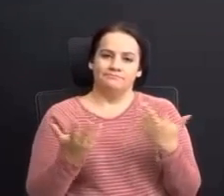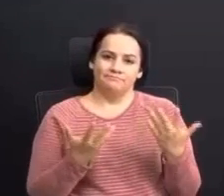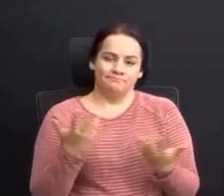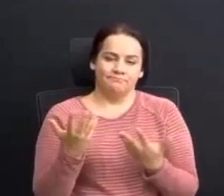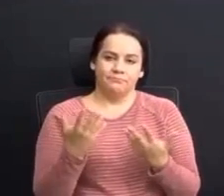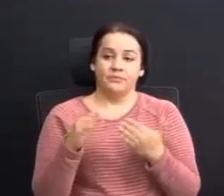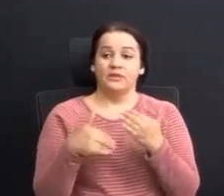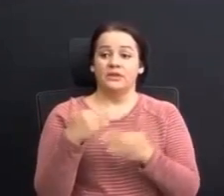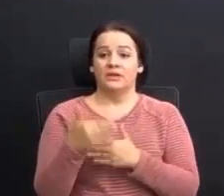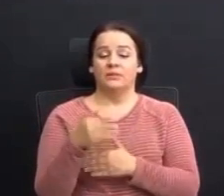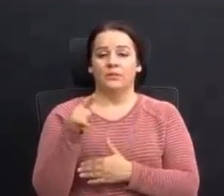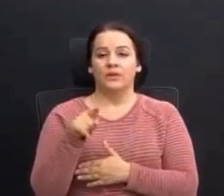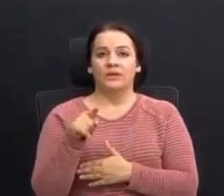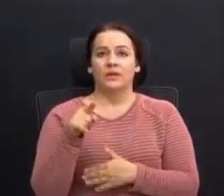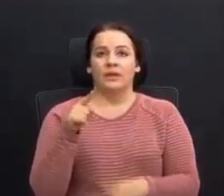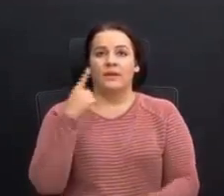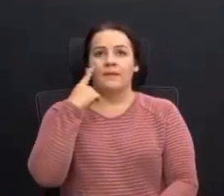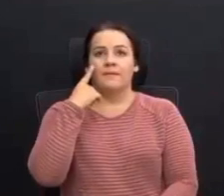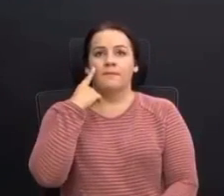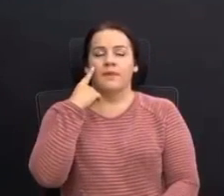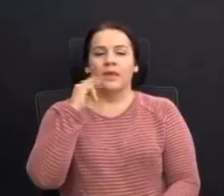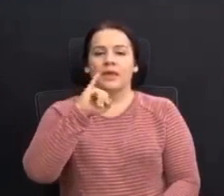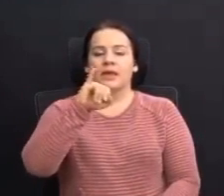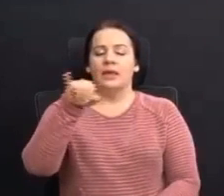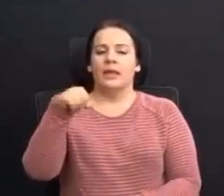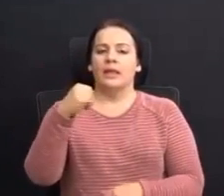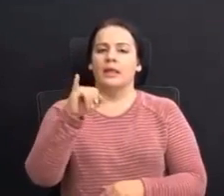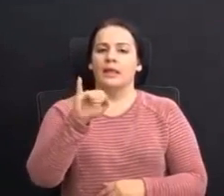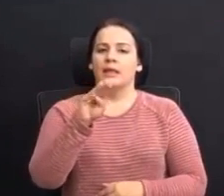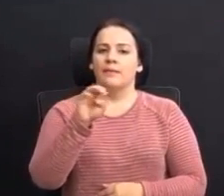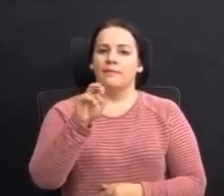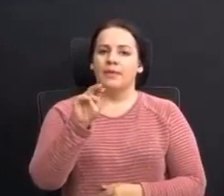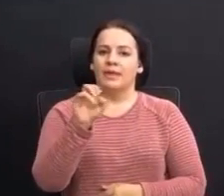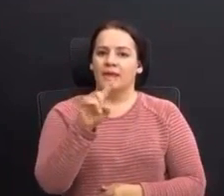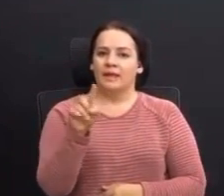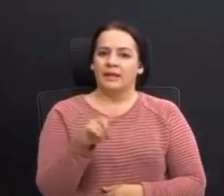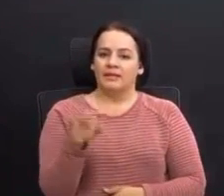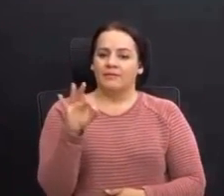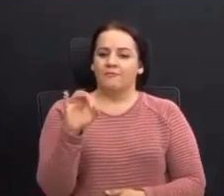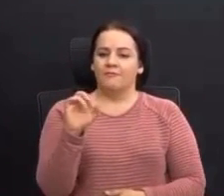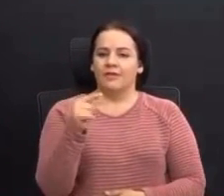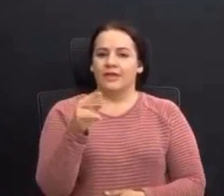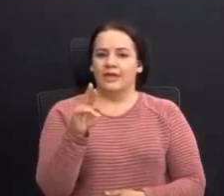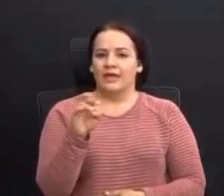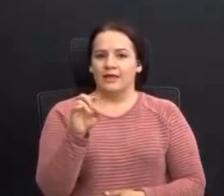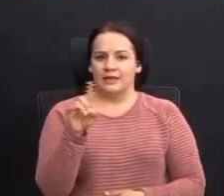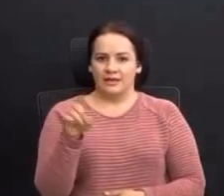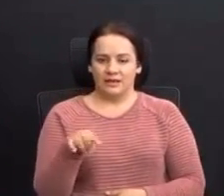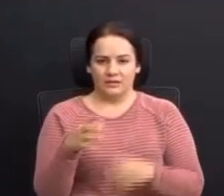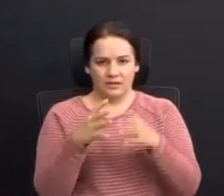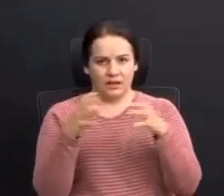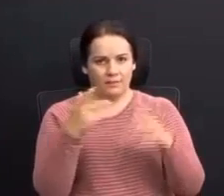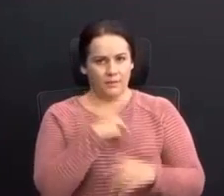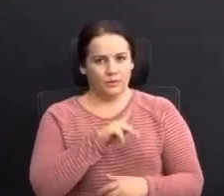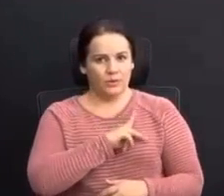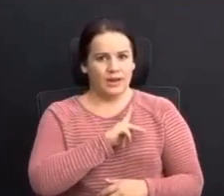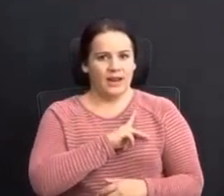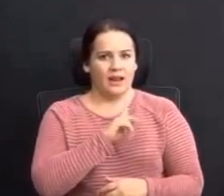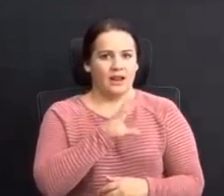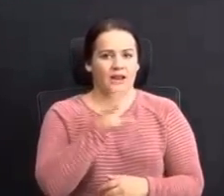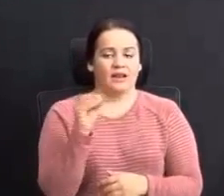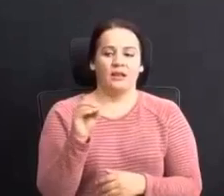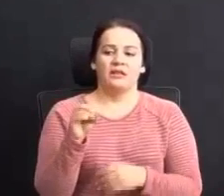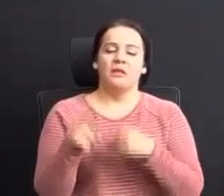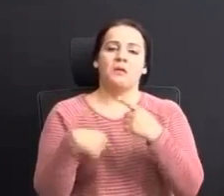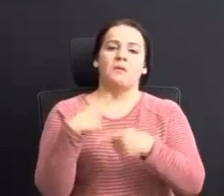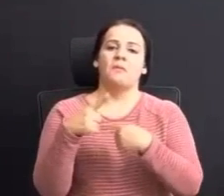va doña Diana Jiménez Figueres, con su gran personalidad y su gran carisma, y baila una